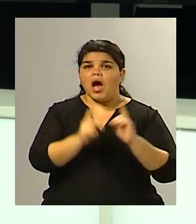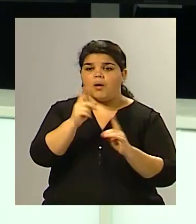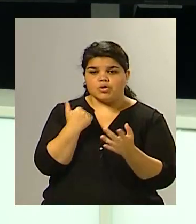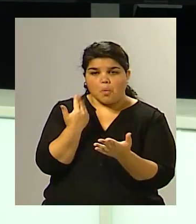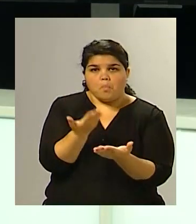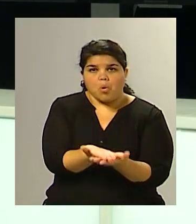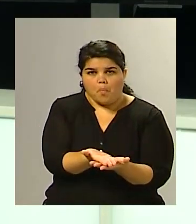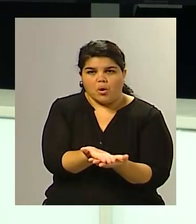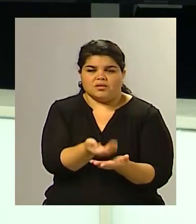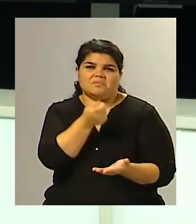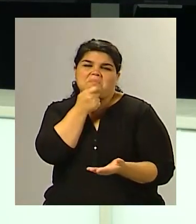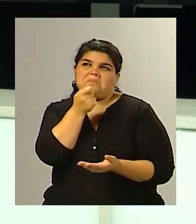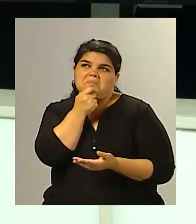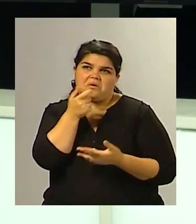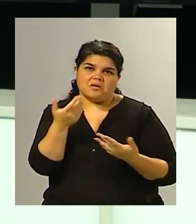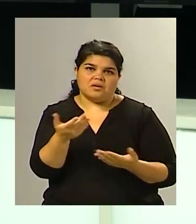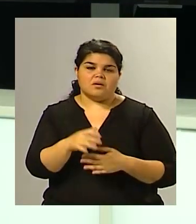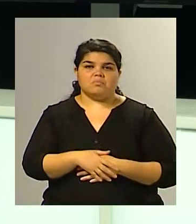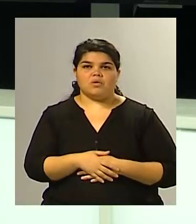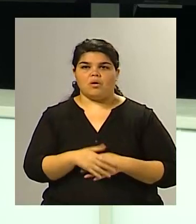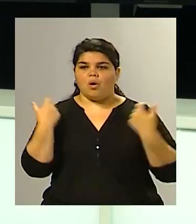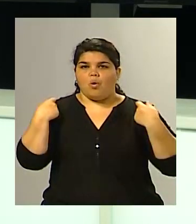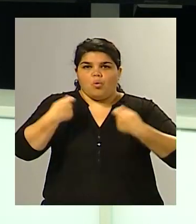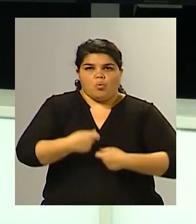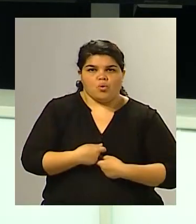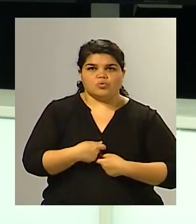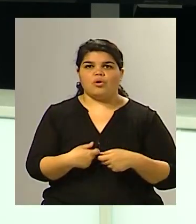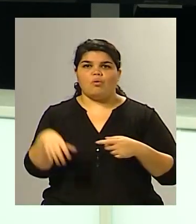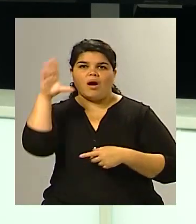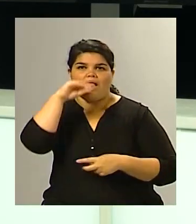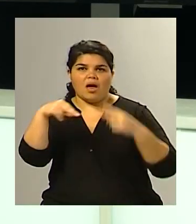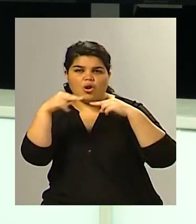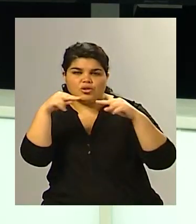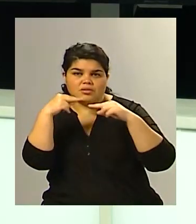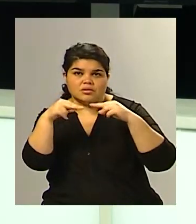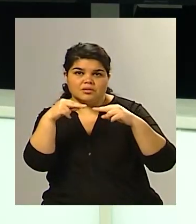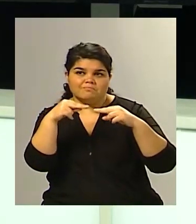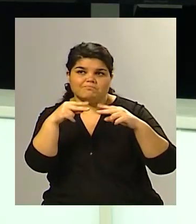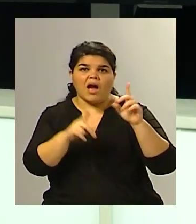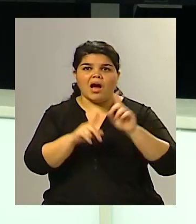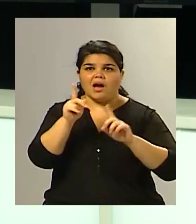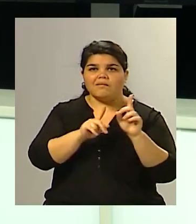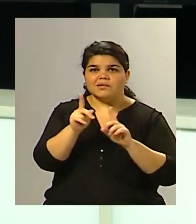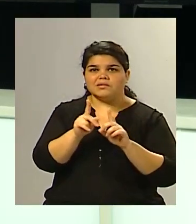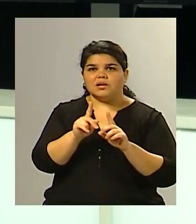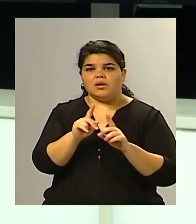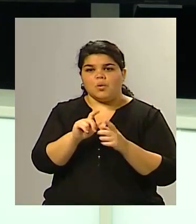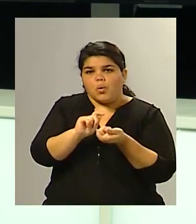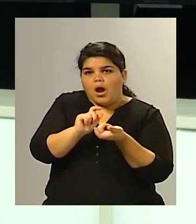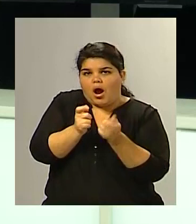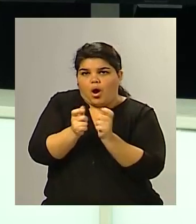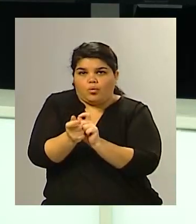propuesta, por ejemplo, pensar en el buzo, en la cena de egresados, tal vez tenemos que sacrificar o que haya una variable de ajuste que puede